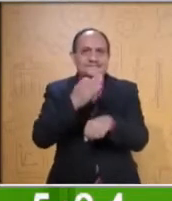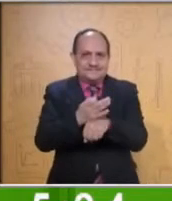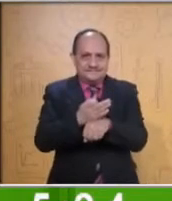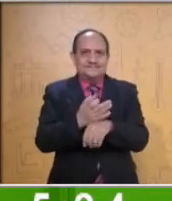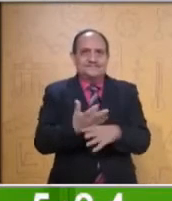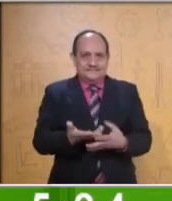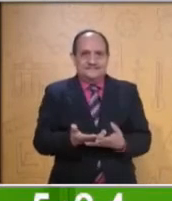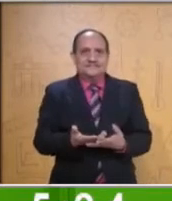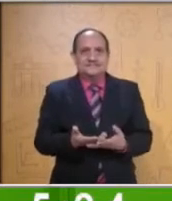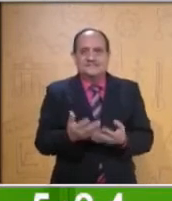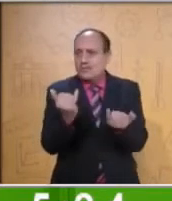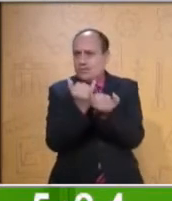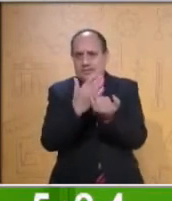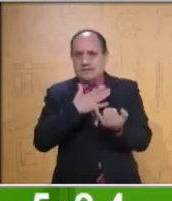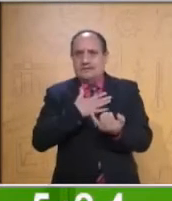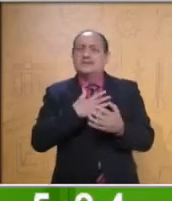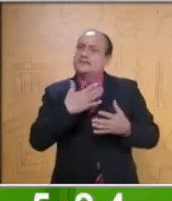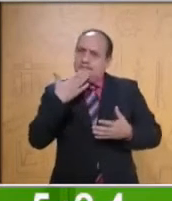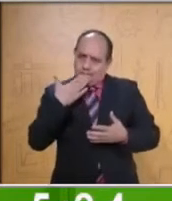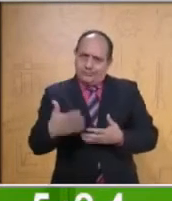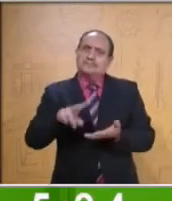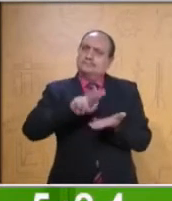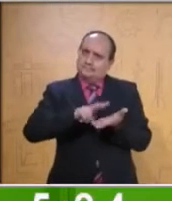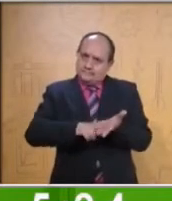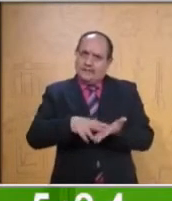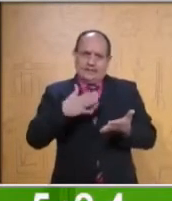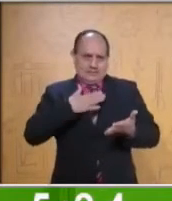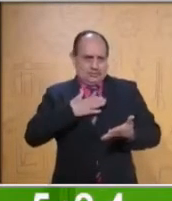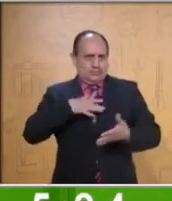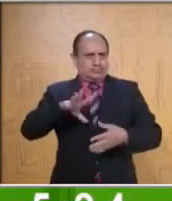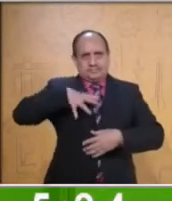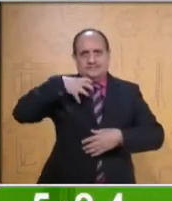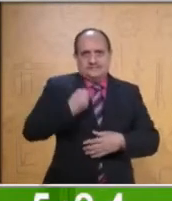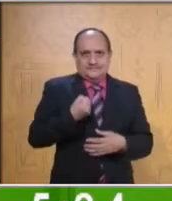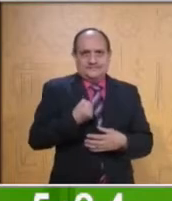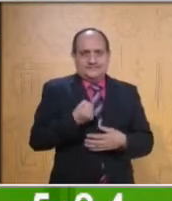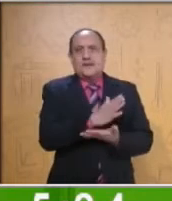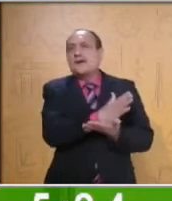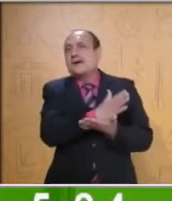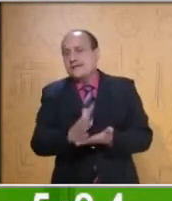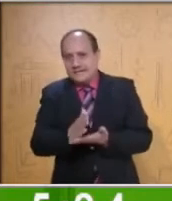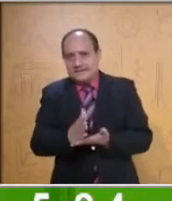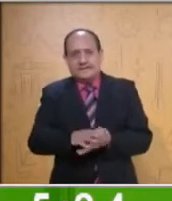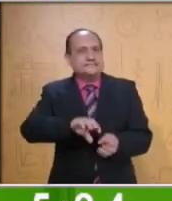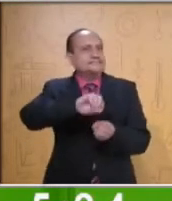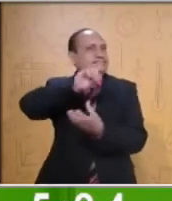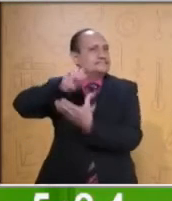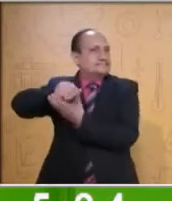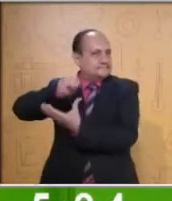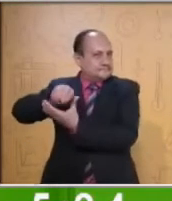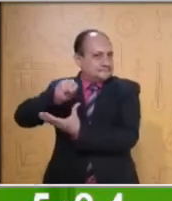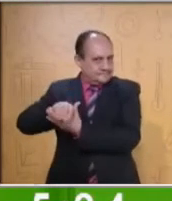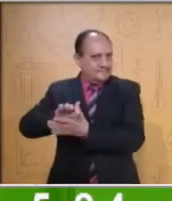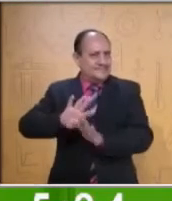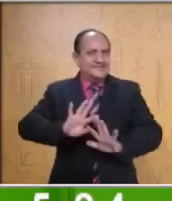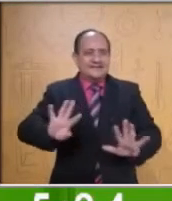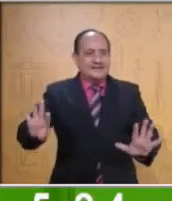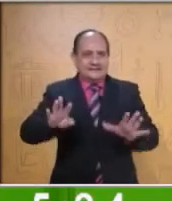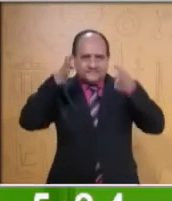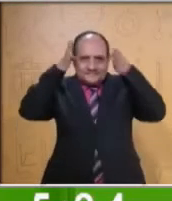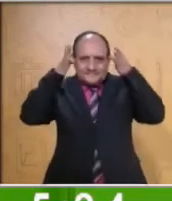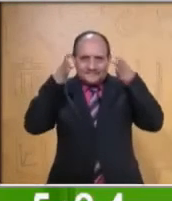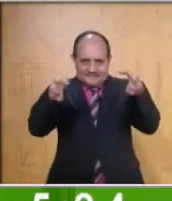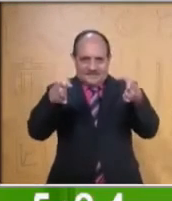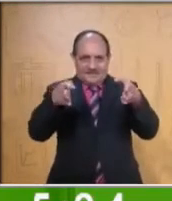pues que valga la pena que estemos nosotros realizando. Lo demás es como les digo, vamos a dejarlo pasar para que no nos distraiga